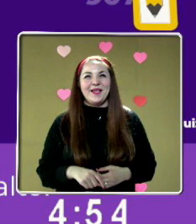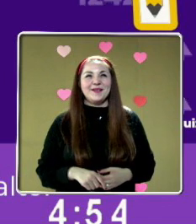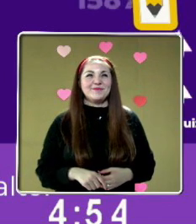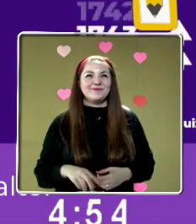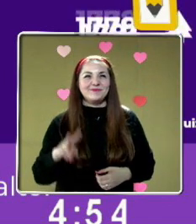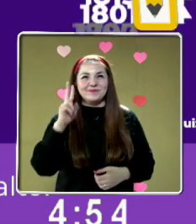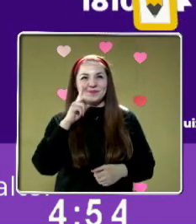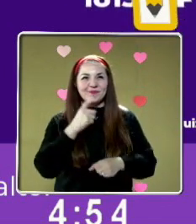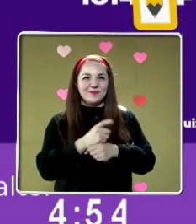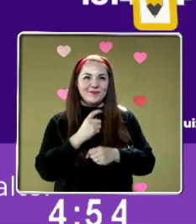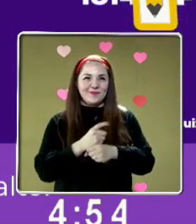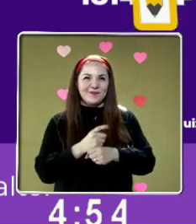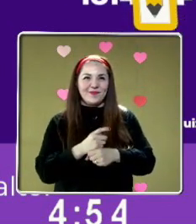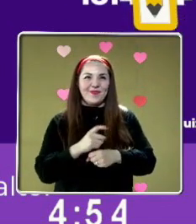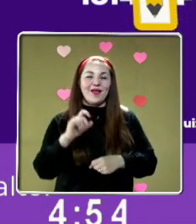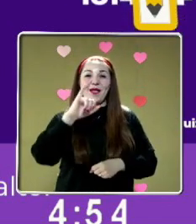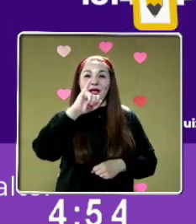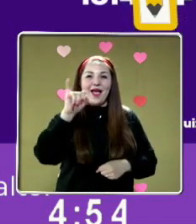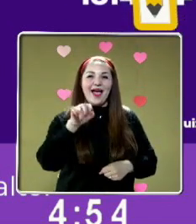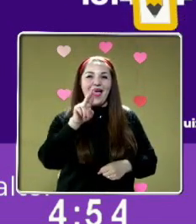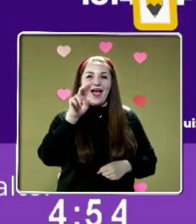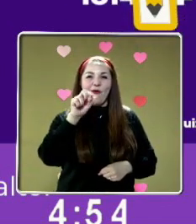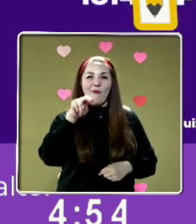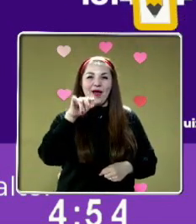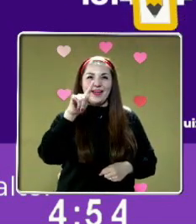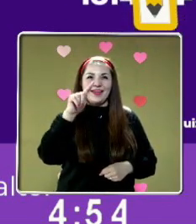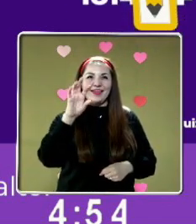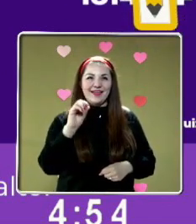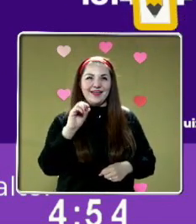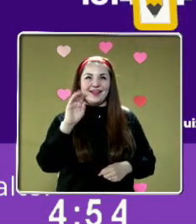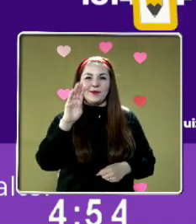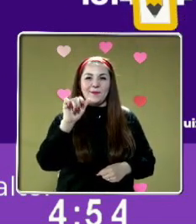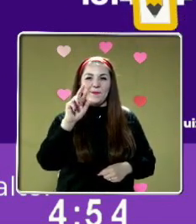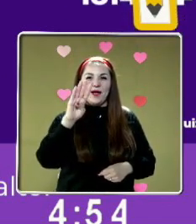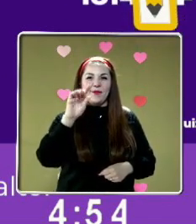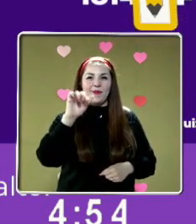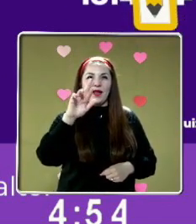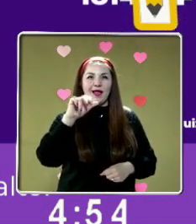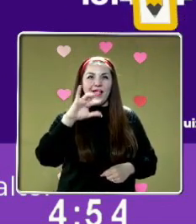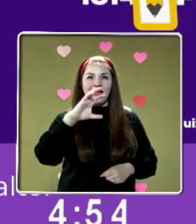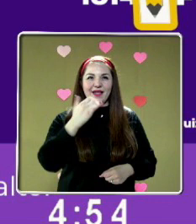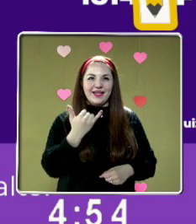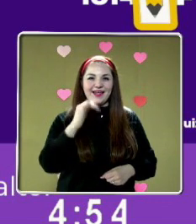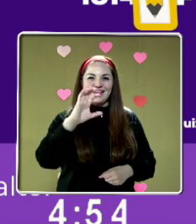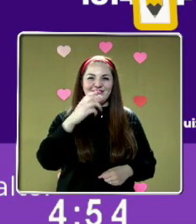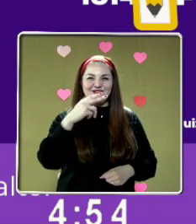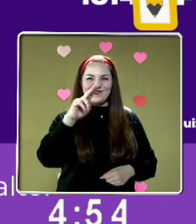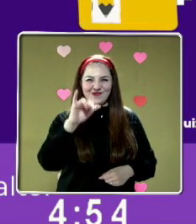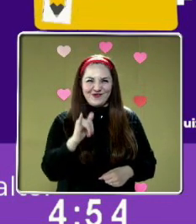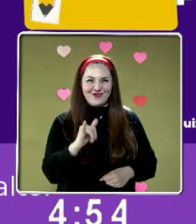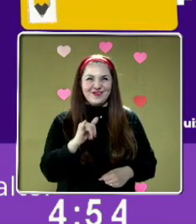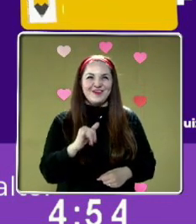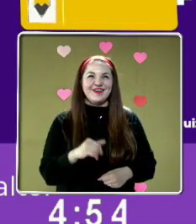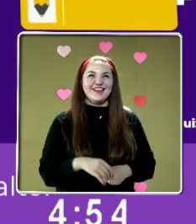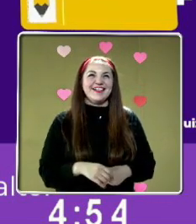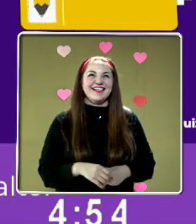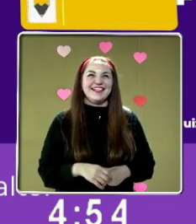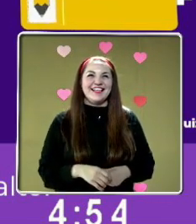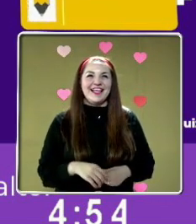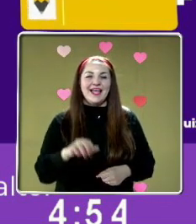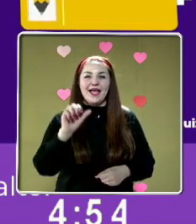¿cómo quedamos? Hubo un cambio de lugares. Tenemos Juanito. En el primero a Juanito. Mira, ahí están haciendo equipo,